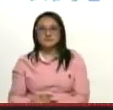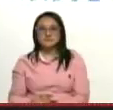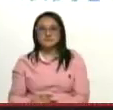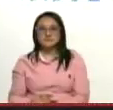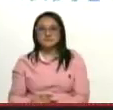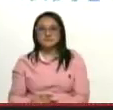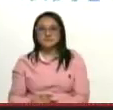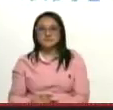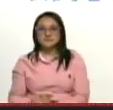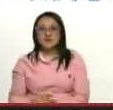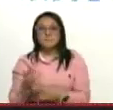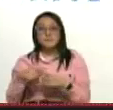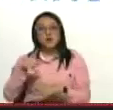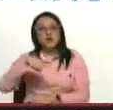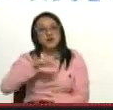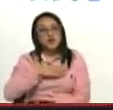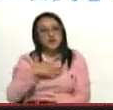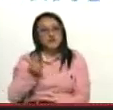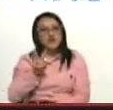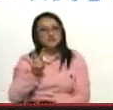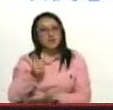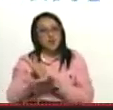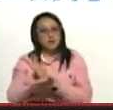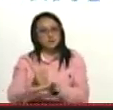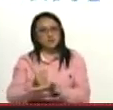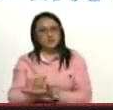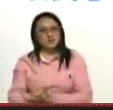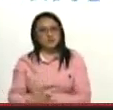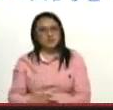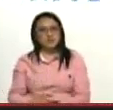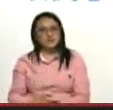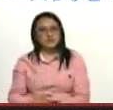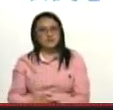Pero ellos quieren que Venezuela los ayude